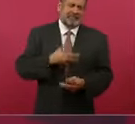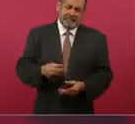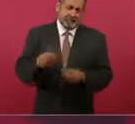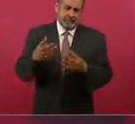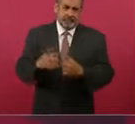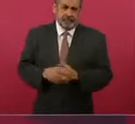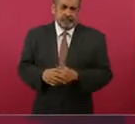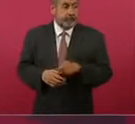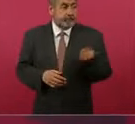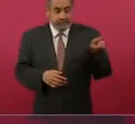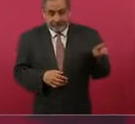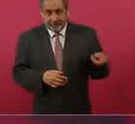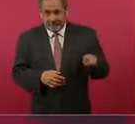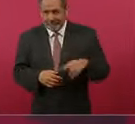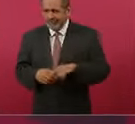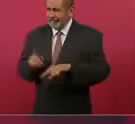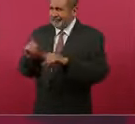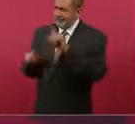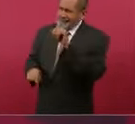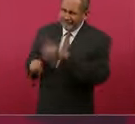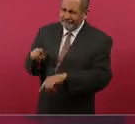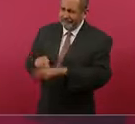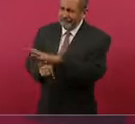y lo han saqueado muchísimo,